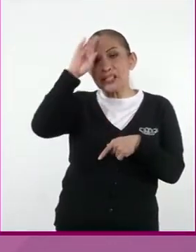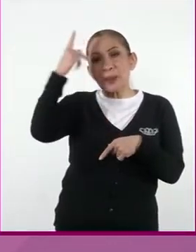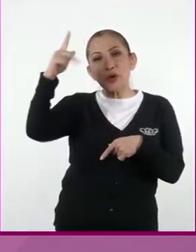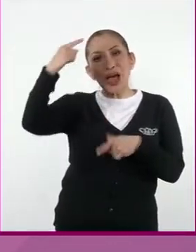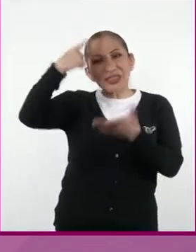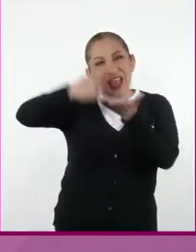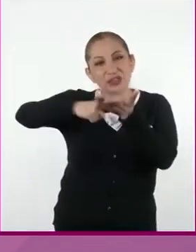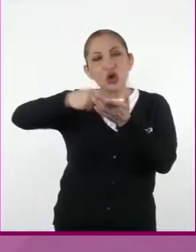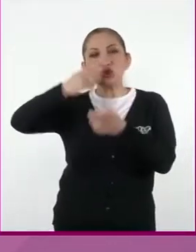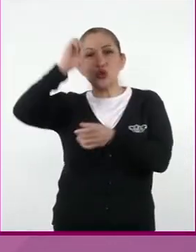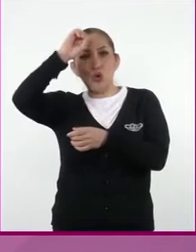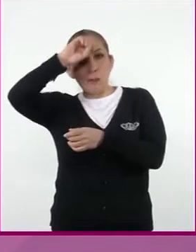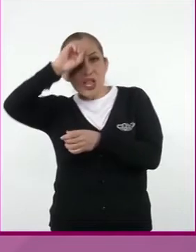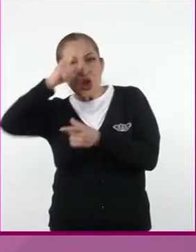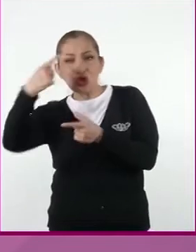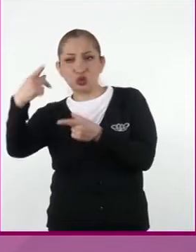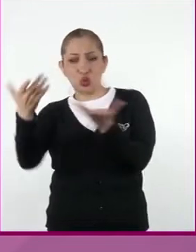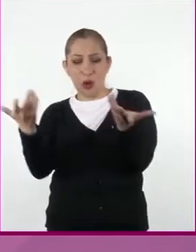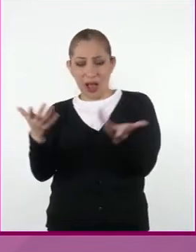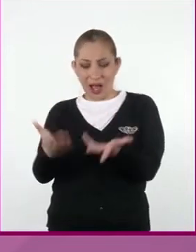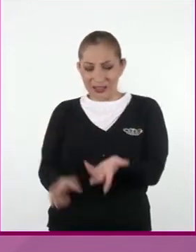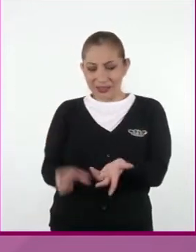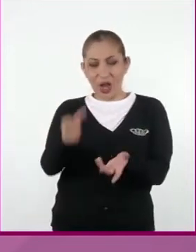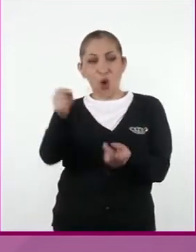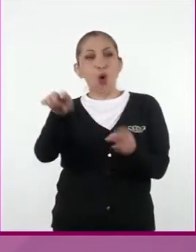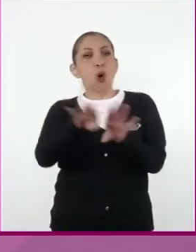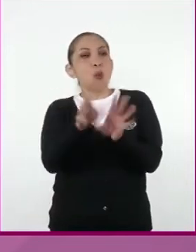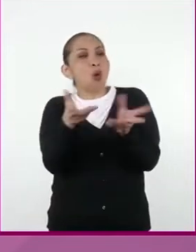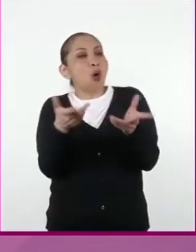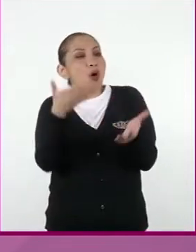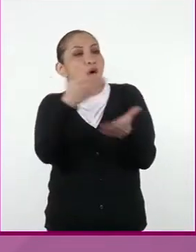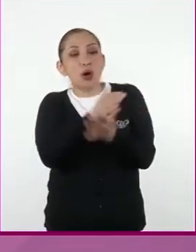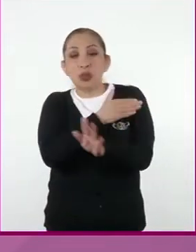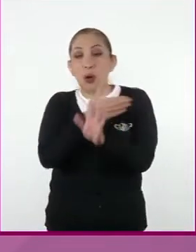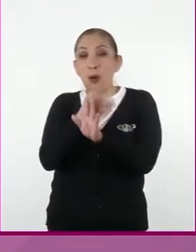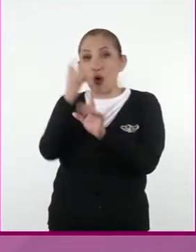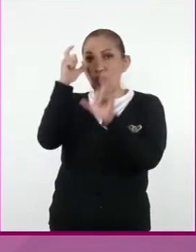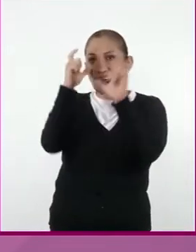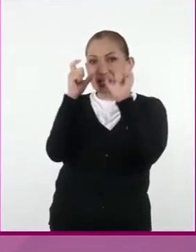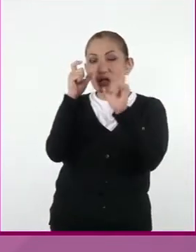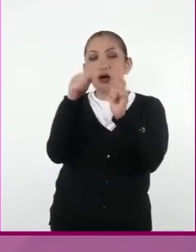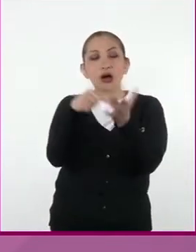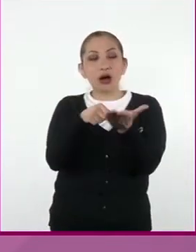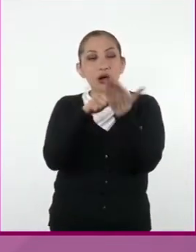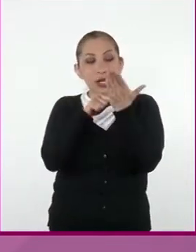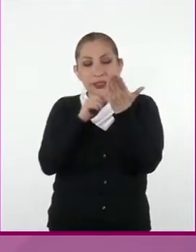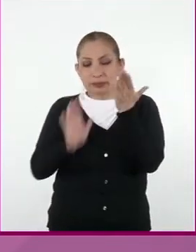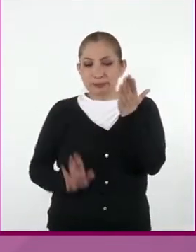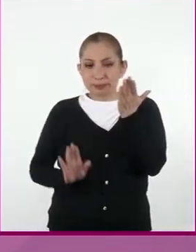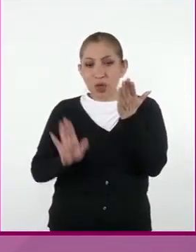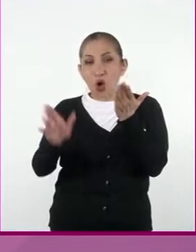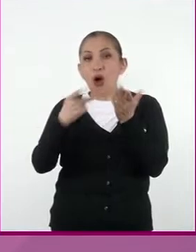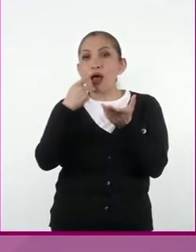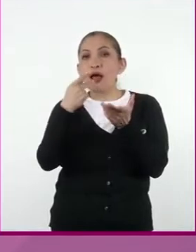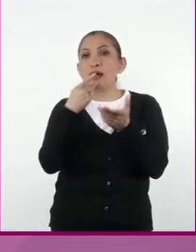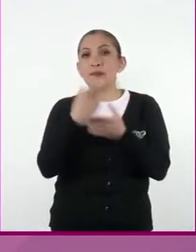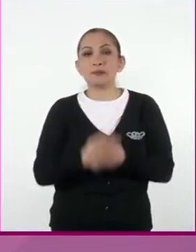pensamientos, comentarios, acciones, reacciones o gestos, utilizando como recurso el comportamiento o el